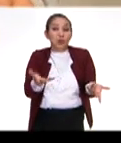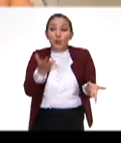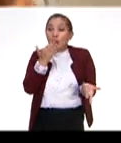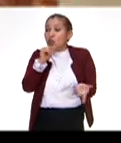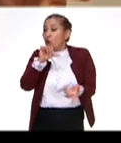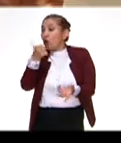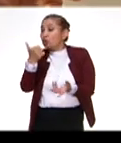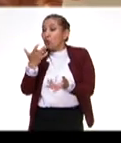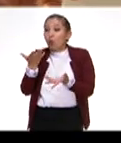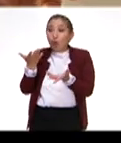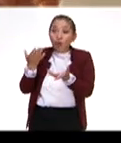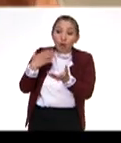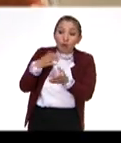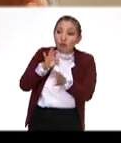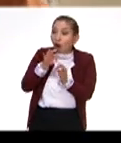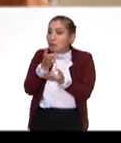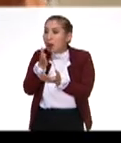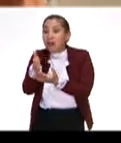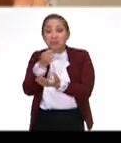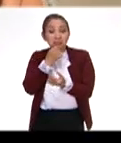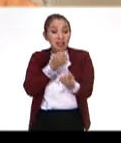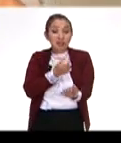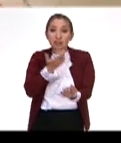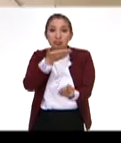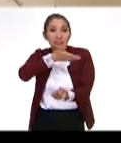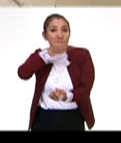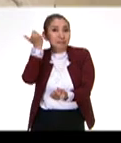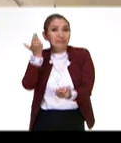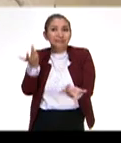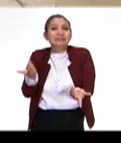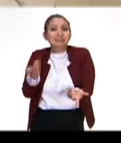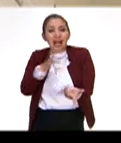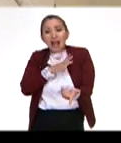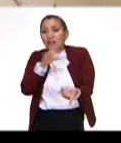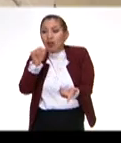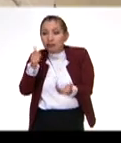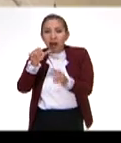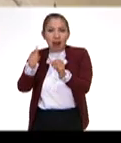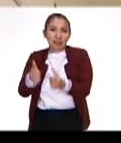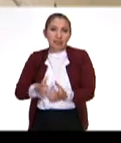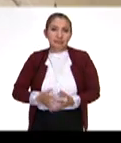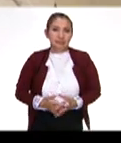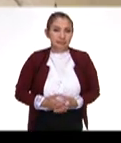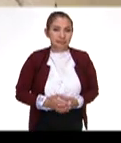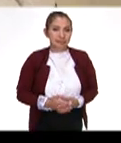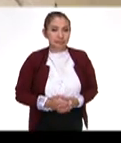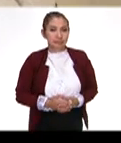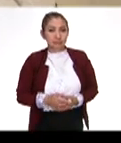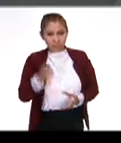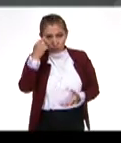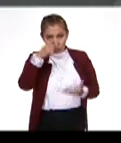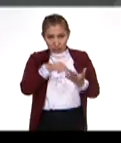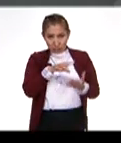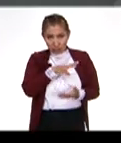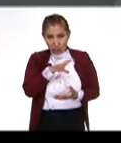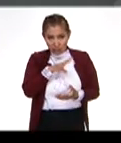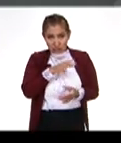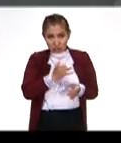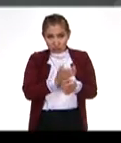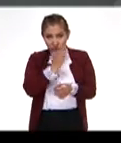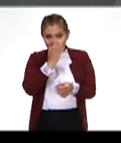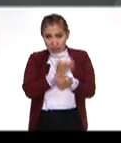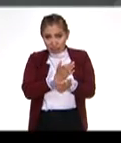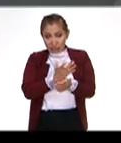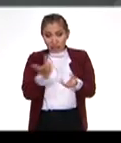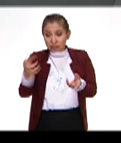tuvieron más horizonte. Son niños que no saben que existe el arte. ¿Te parece que existen